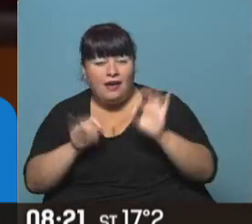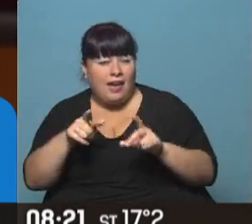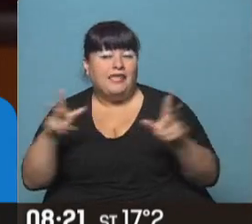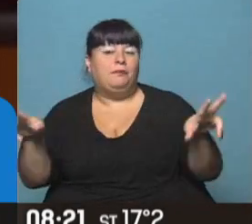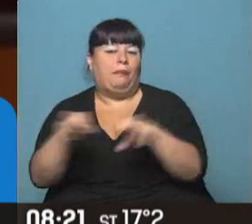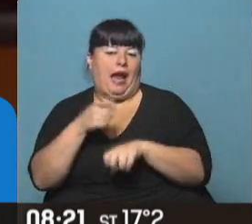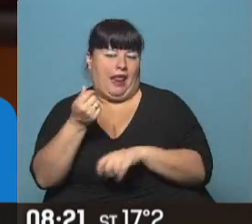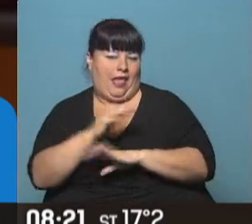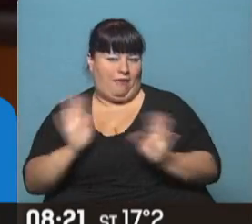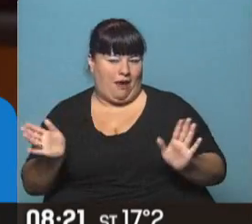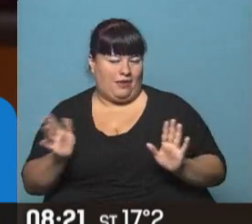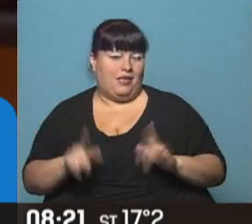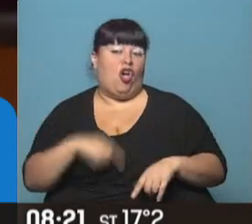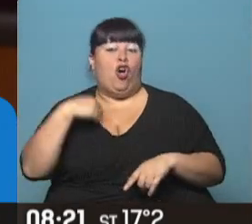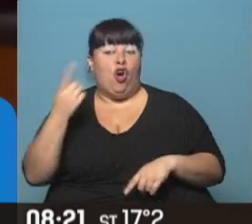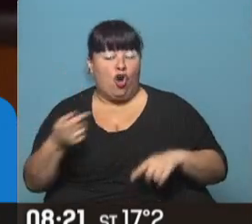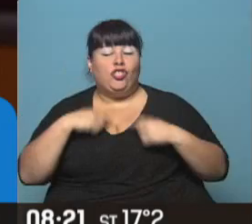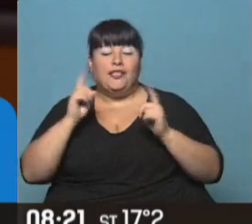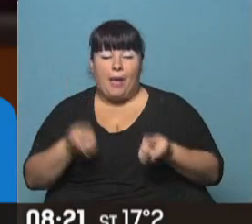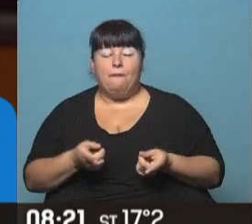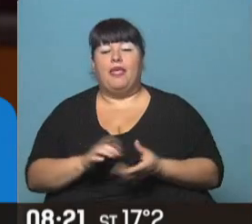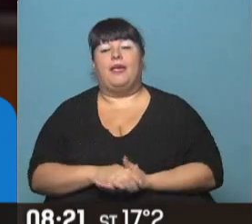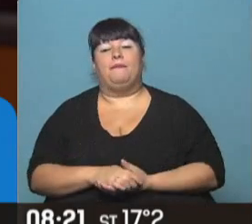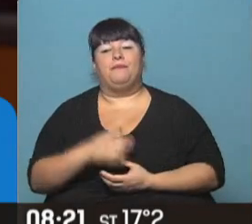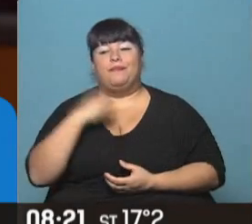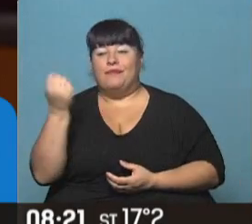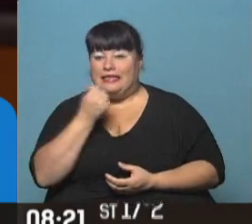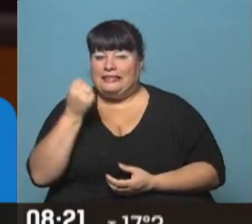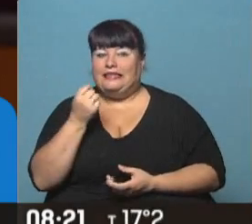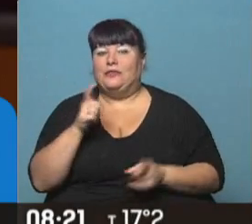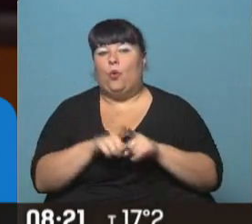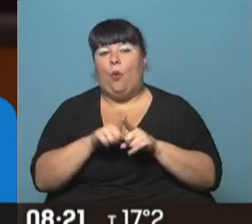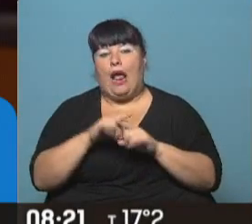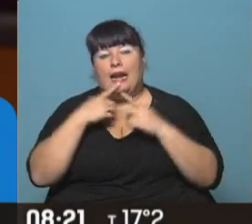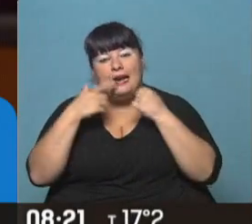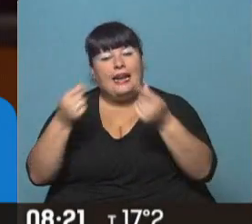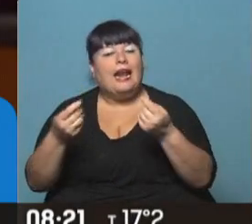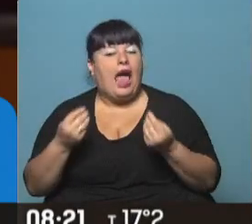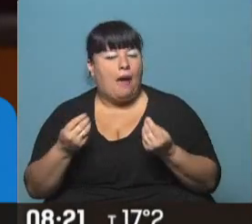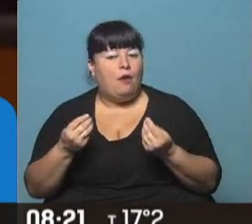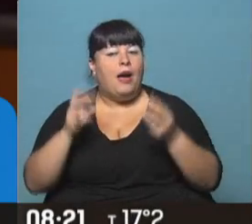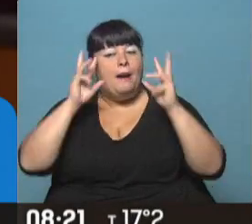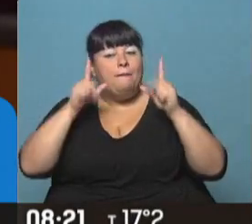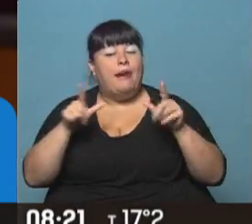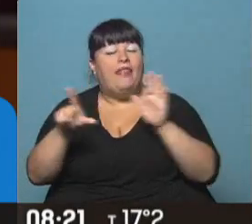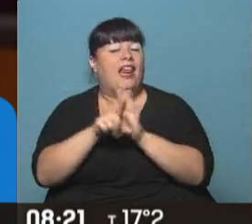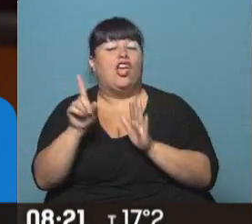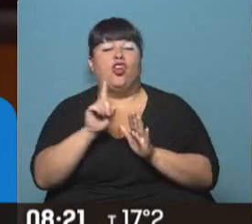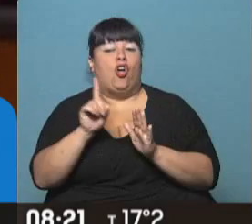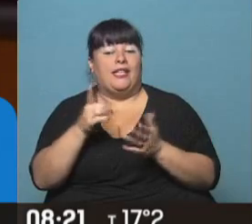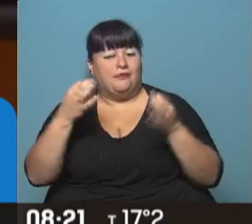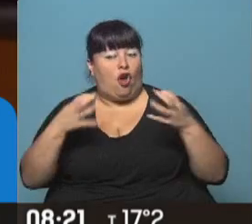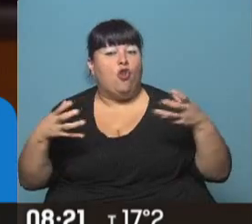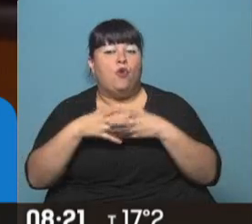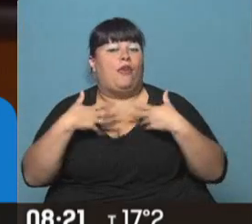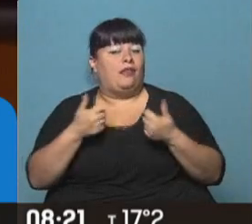medida recaudatoria. Y otra cosa que nosotros también estamos tratando de reclamar es que el diseño de la medida no se hizo con el